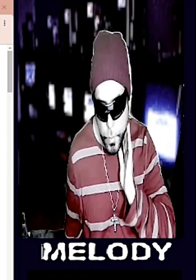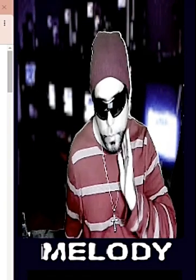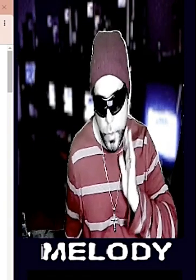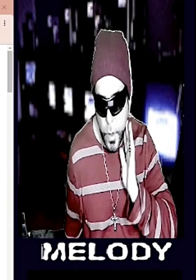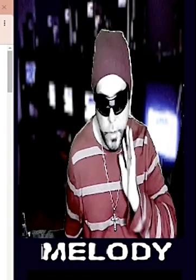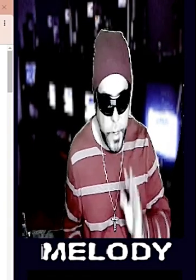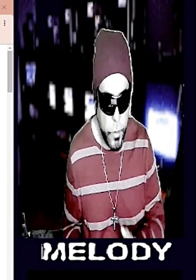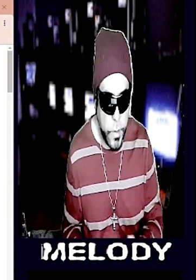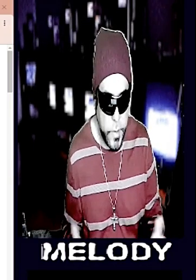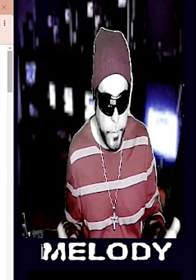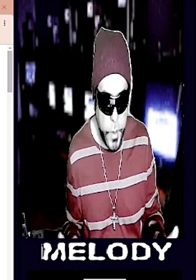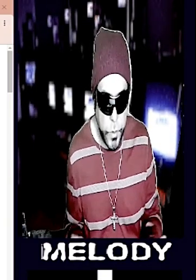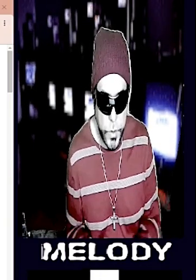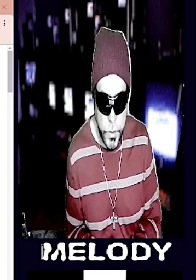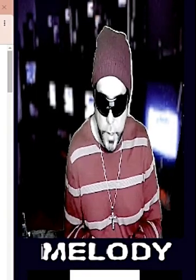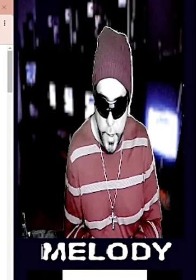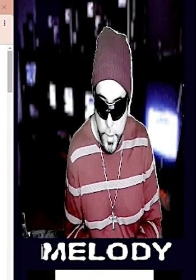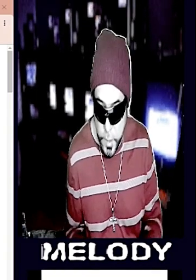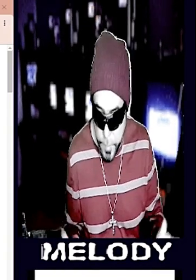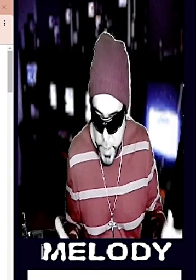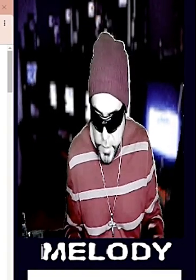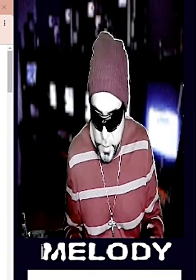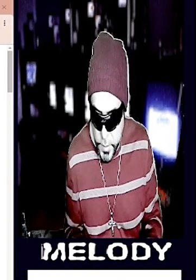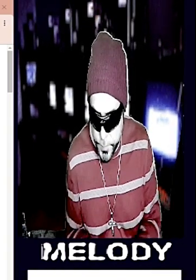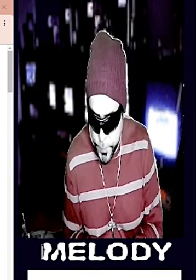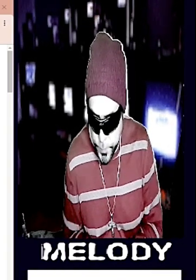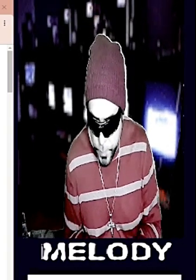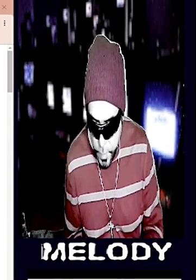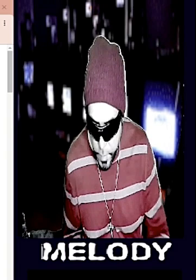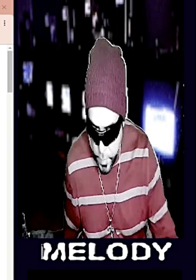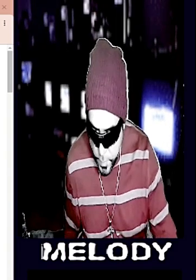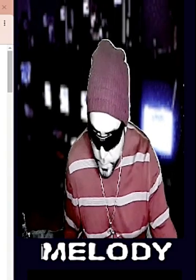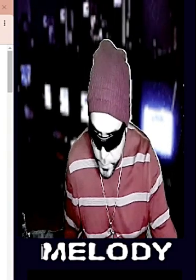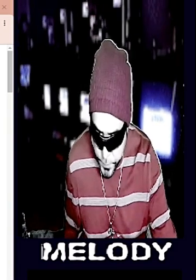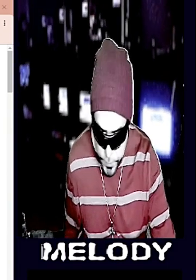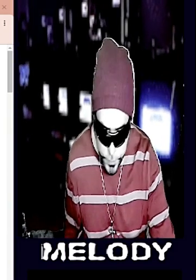información esta noticia amigos este es del